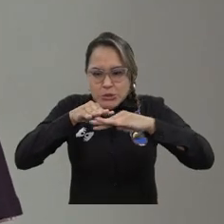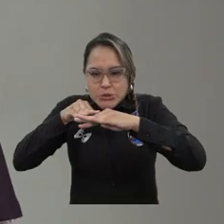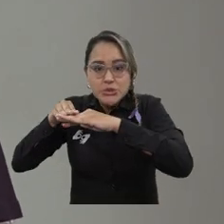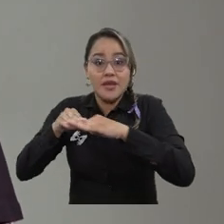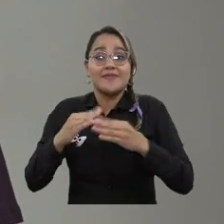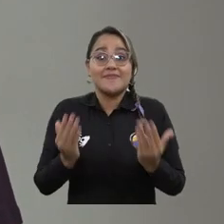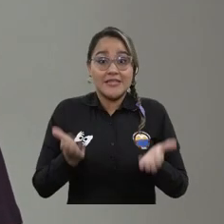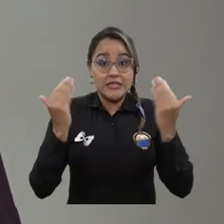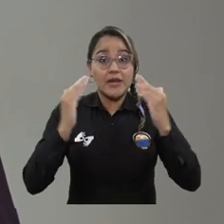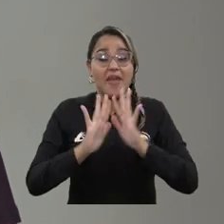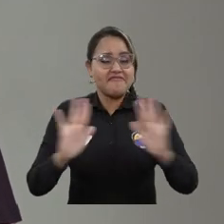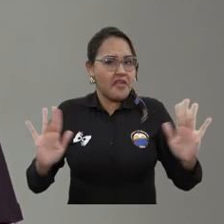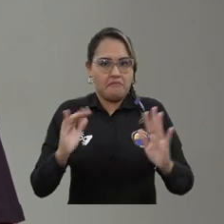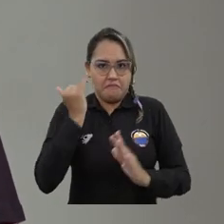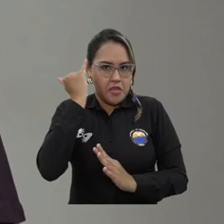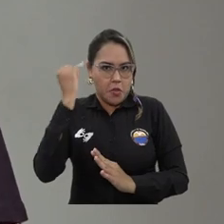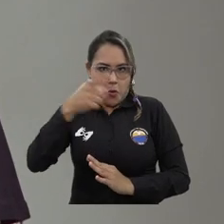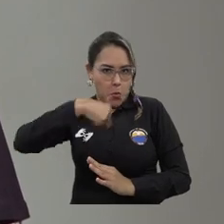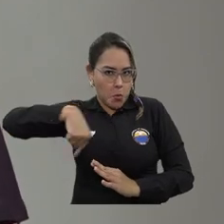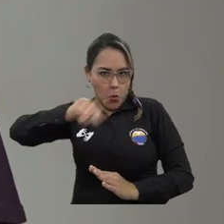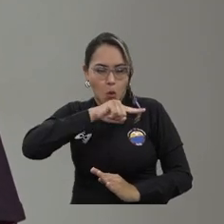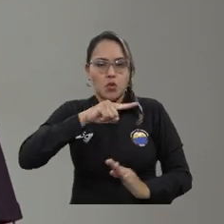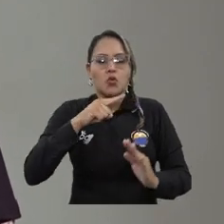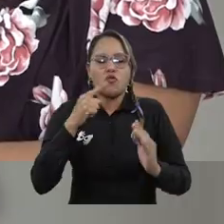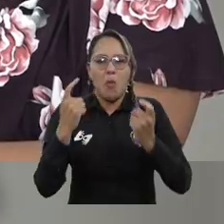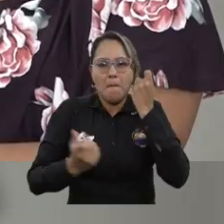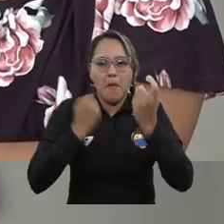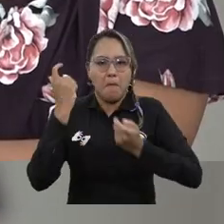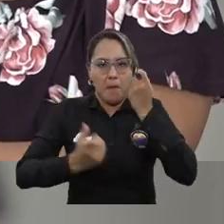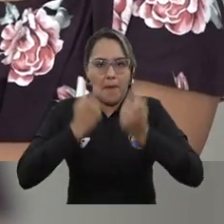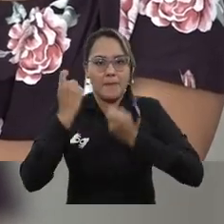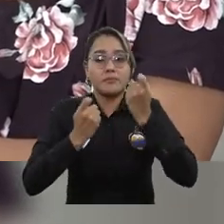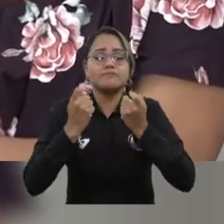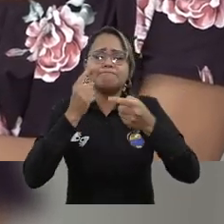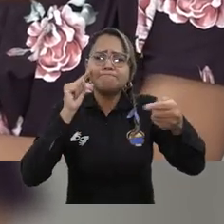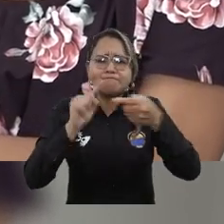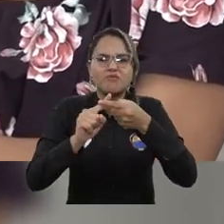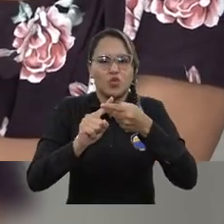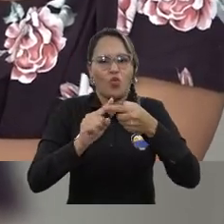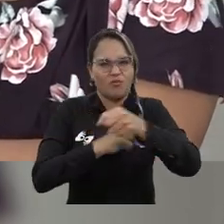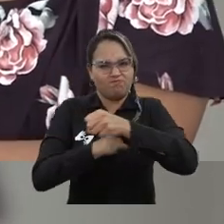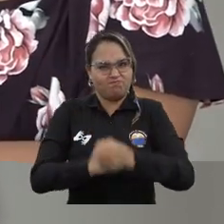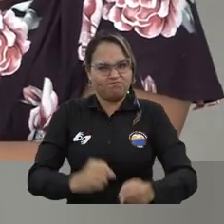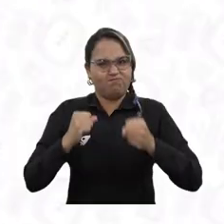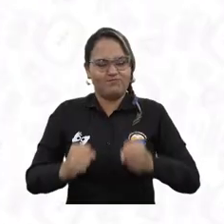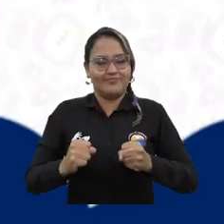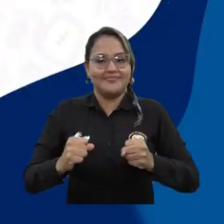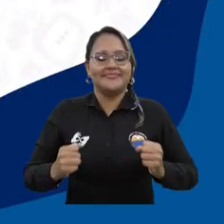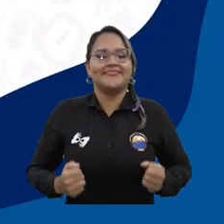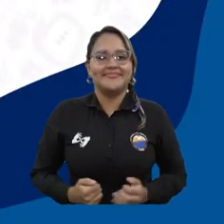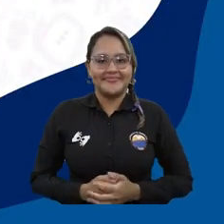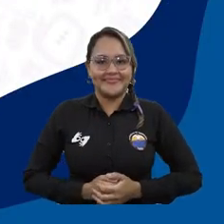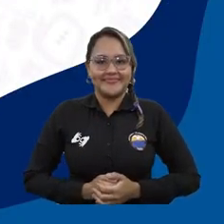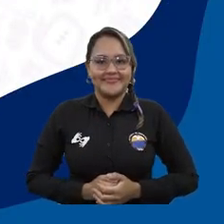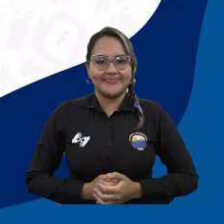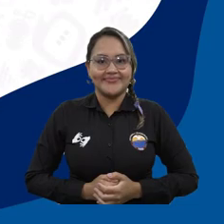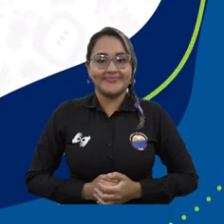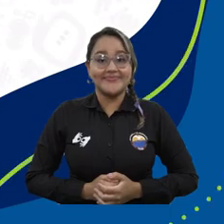Entonces, como ya la idea de negocio está andando, lo que vamos a hacer es fortalecerlo.